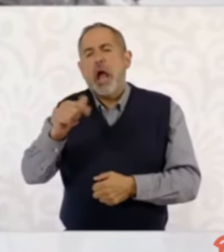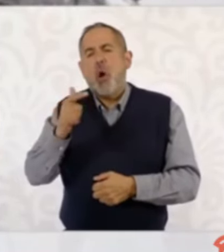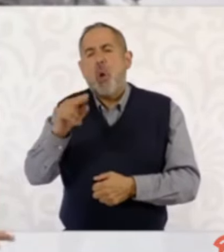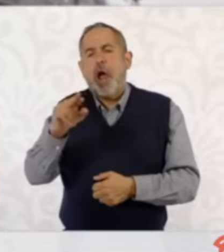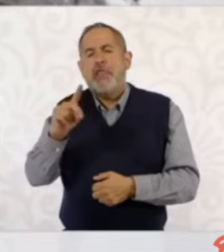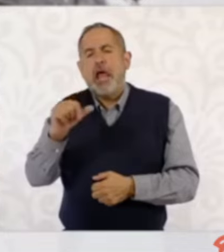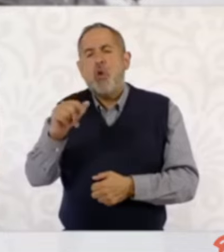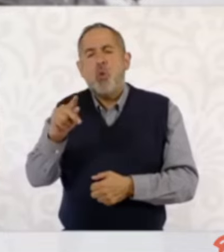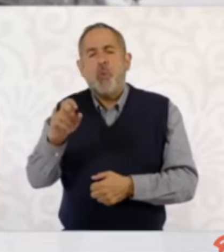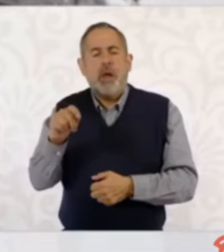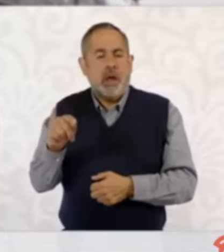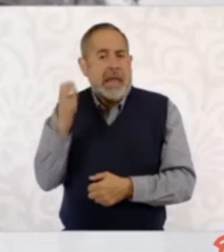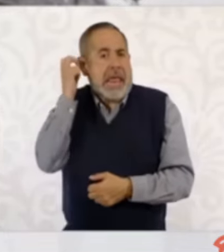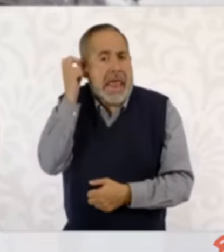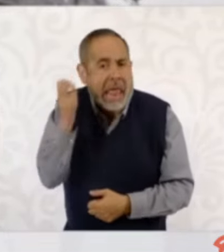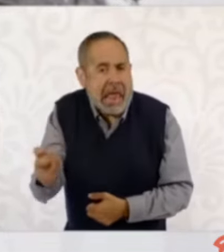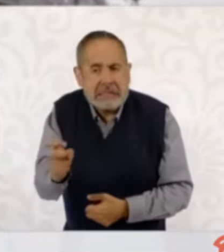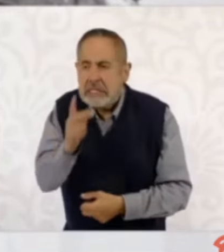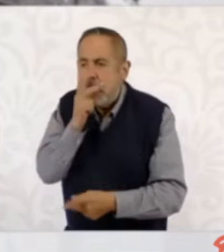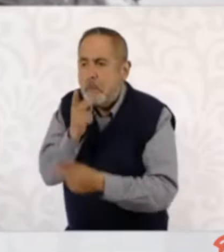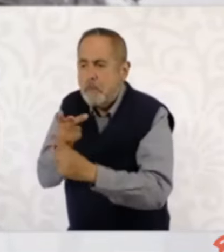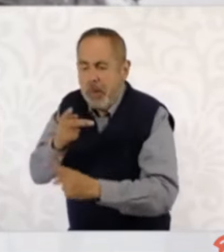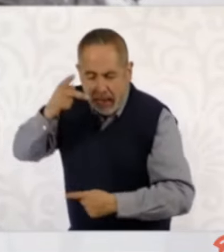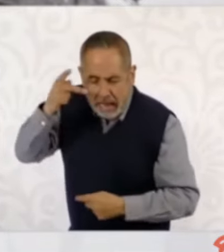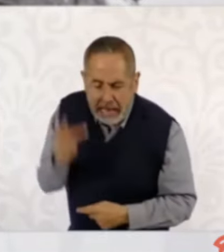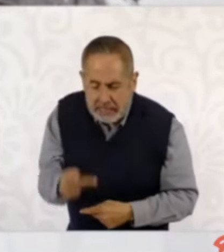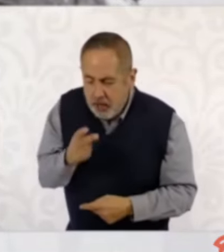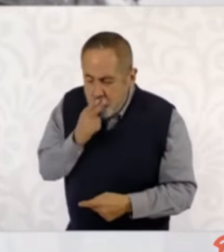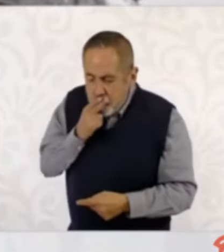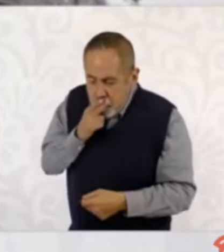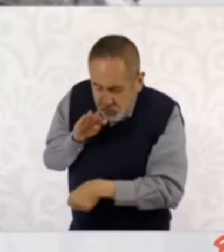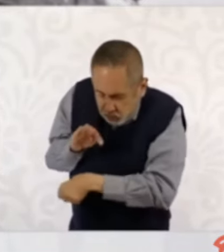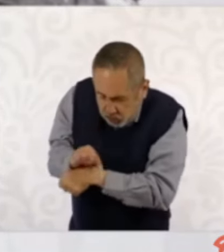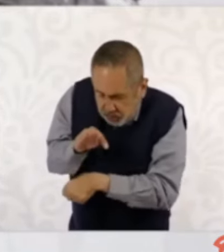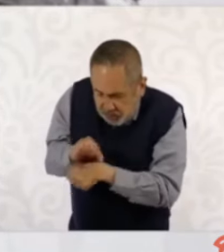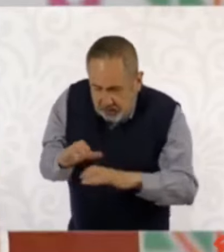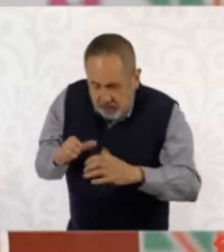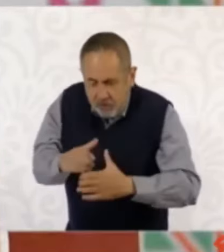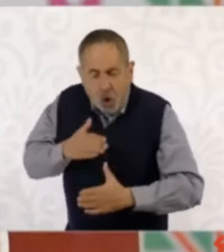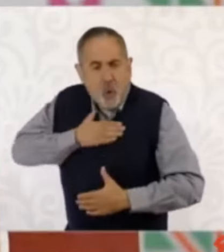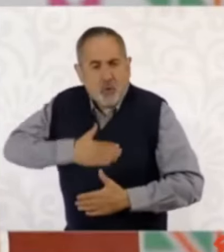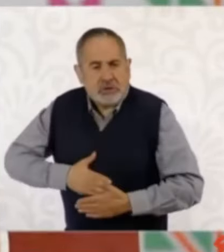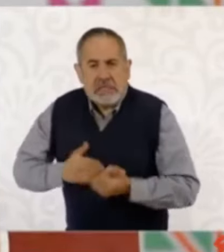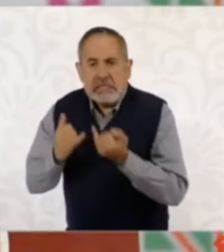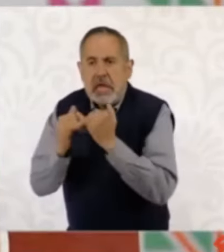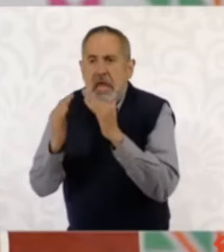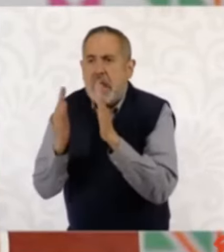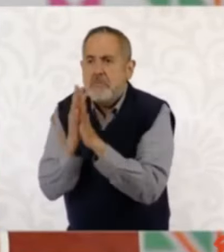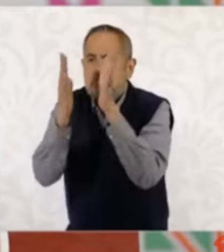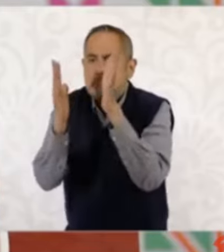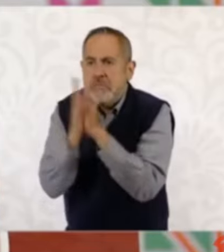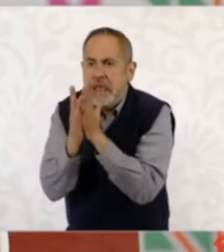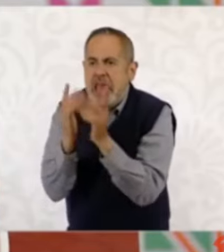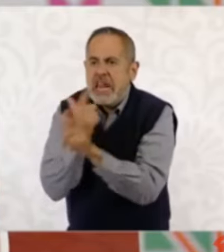Ahí está el sentido de patria, de soberanía, de justicia, de democracia y de